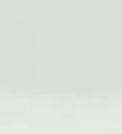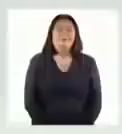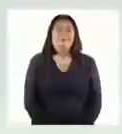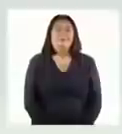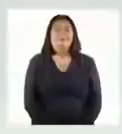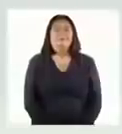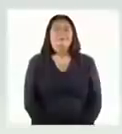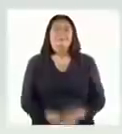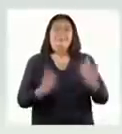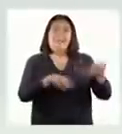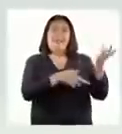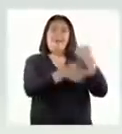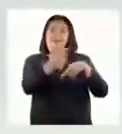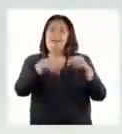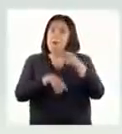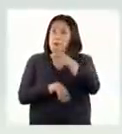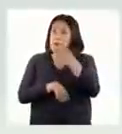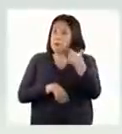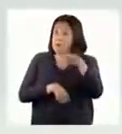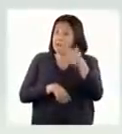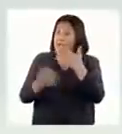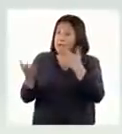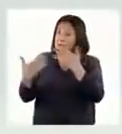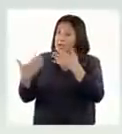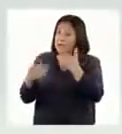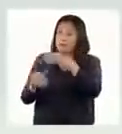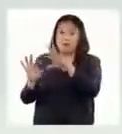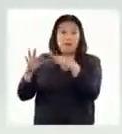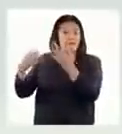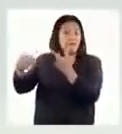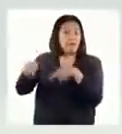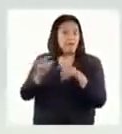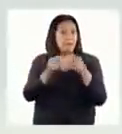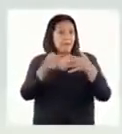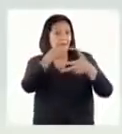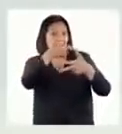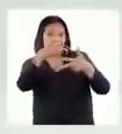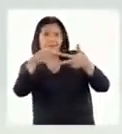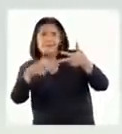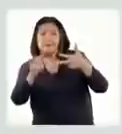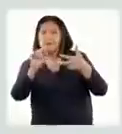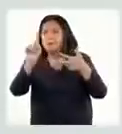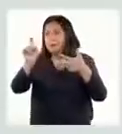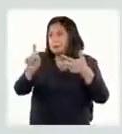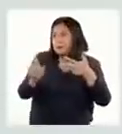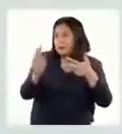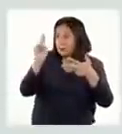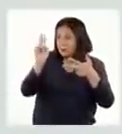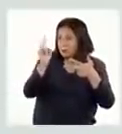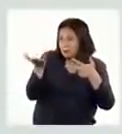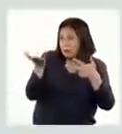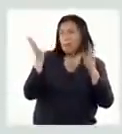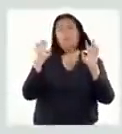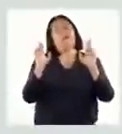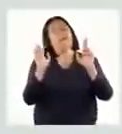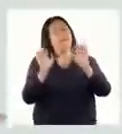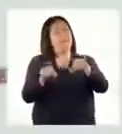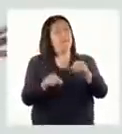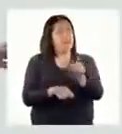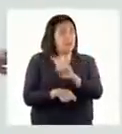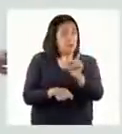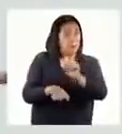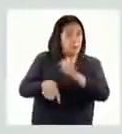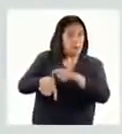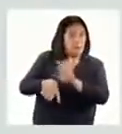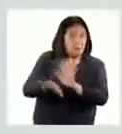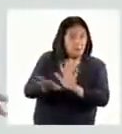Hemos regresado. ¿Y ustedes lograron conversar con sus familiares sobre las preguntas que nos dejó el profesor? Espero que sí, pero si no les